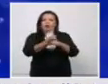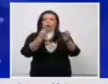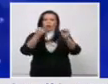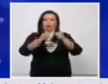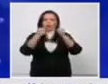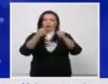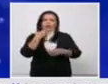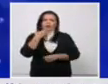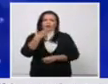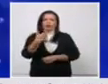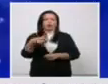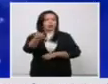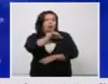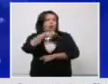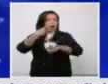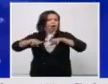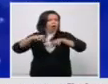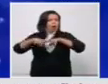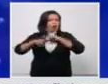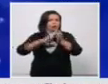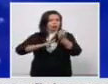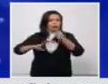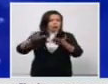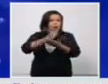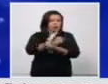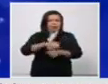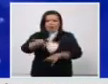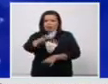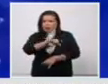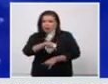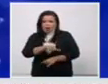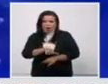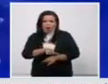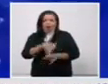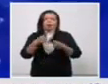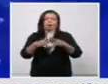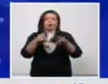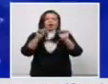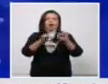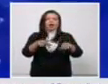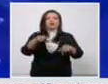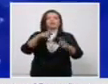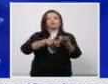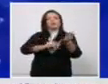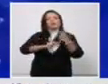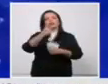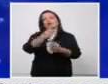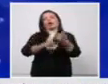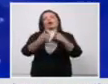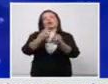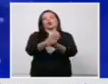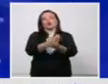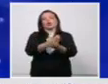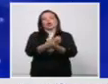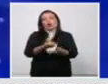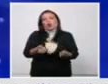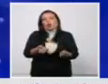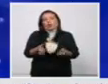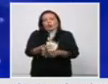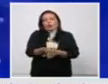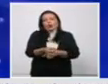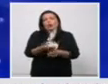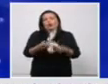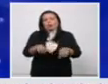ha mantenido un control, además de que es una provincia donde tal vez los riesgos sean menores, pero de todas formas tienen un control